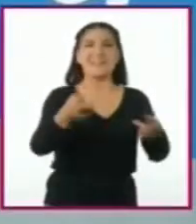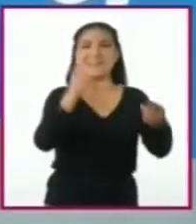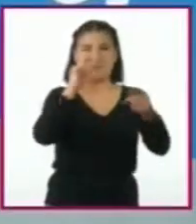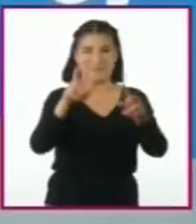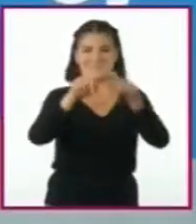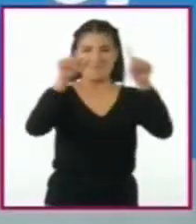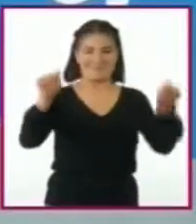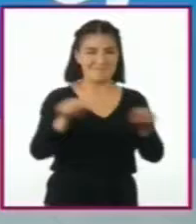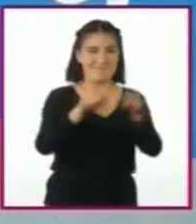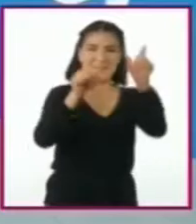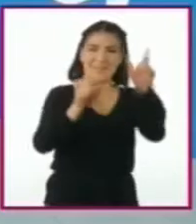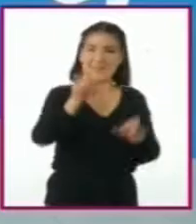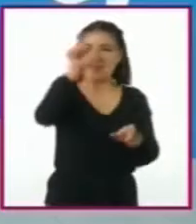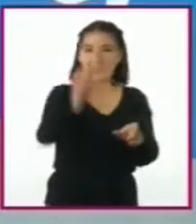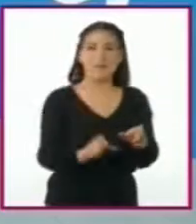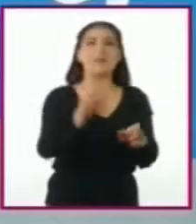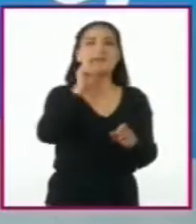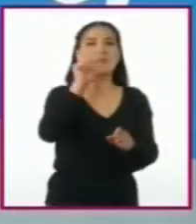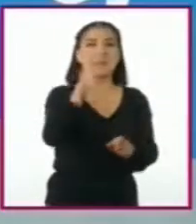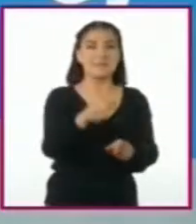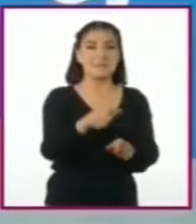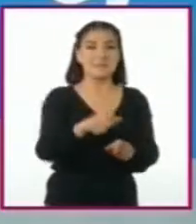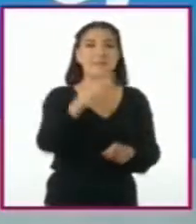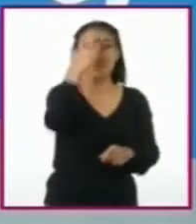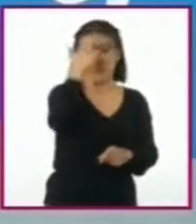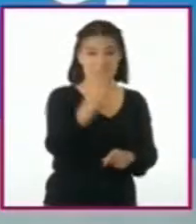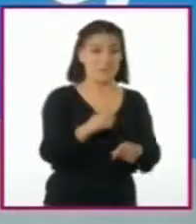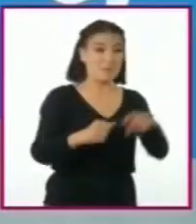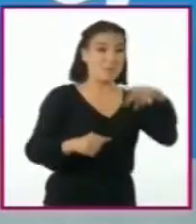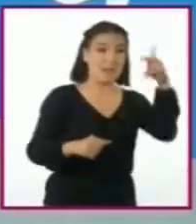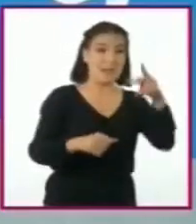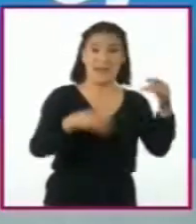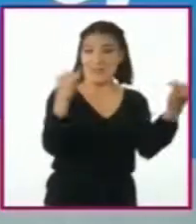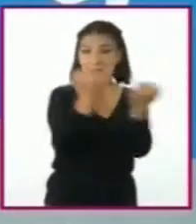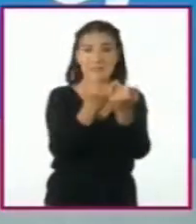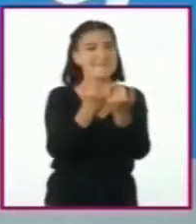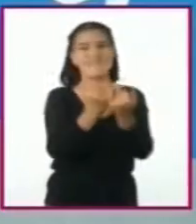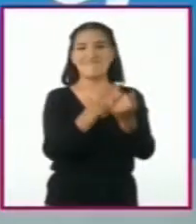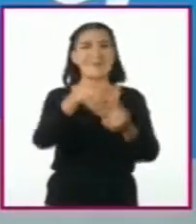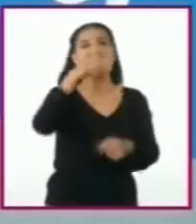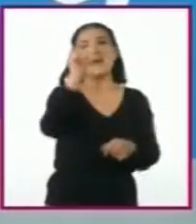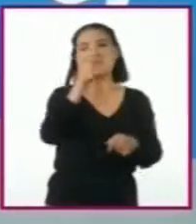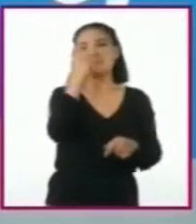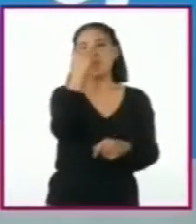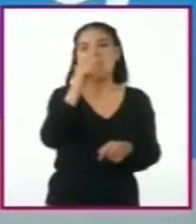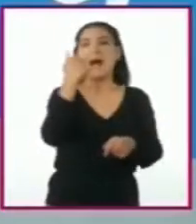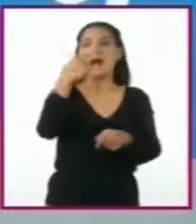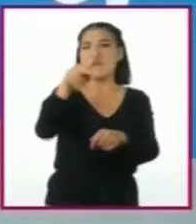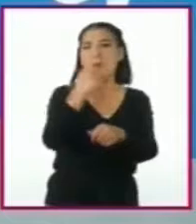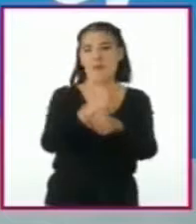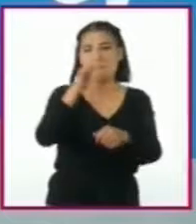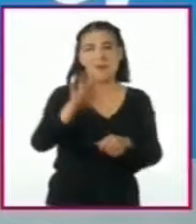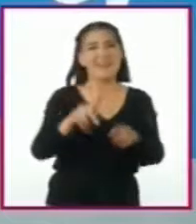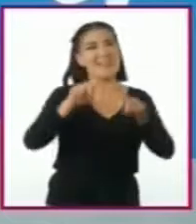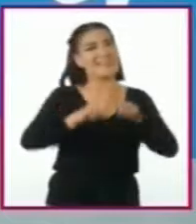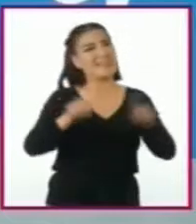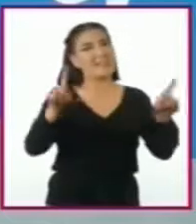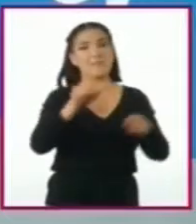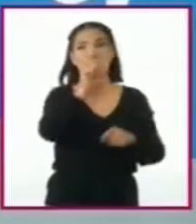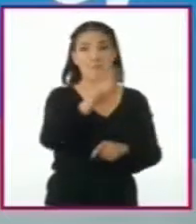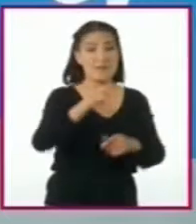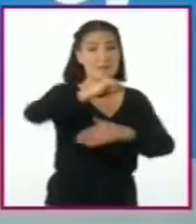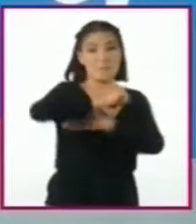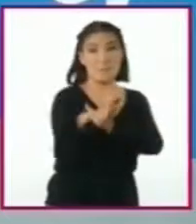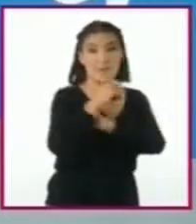televisor de la abuela, la razón K no es la misma, por lo que la pantalla es un rectángulo que no guarda la